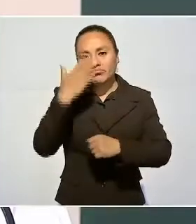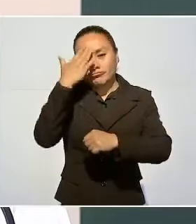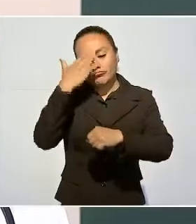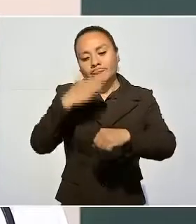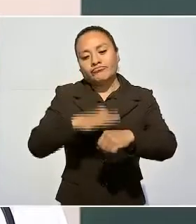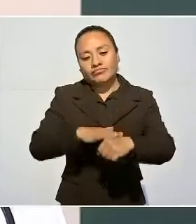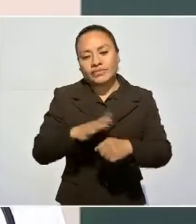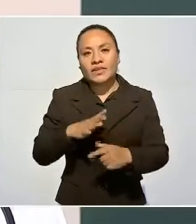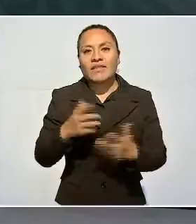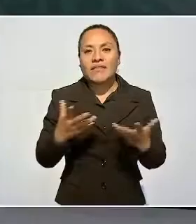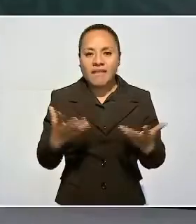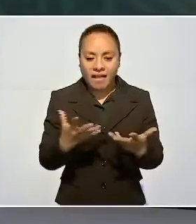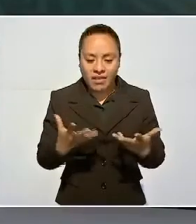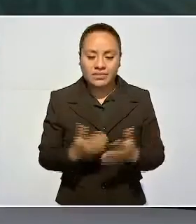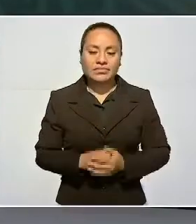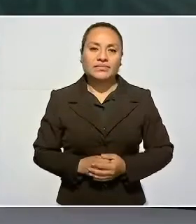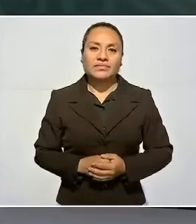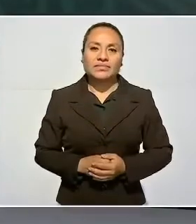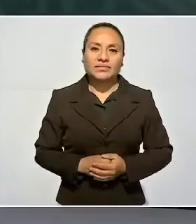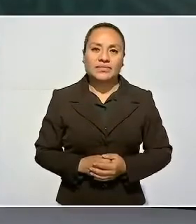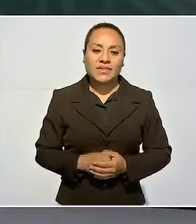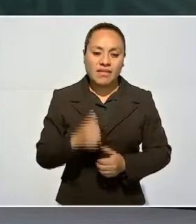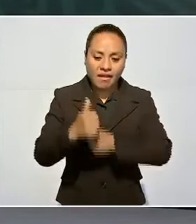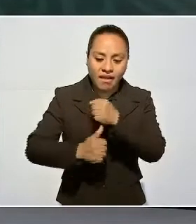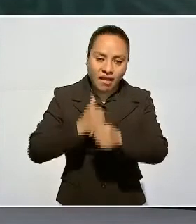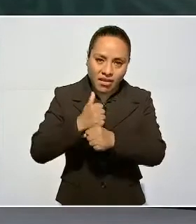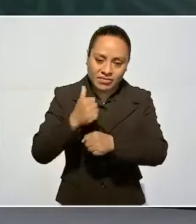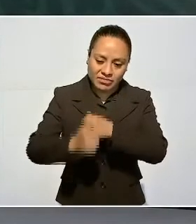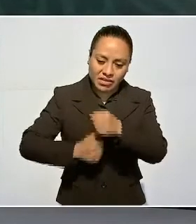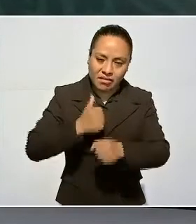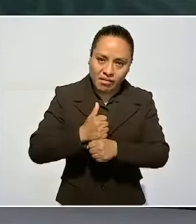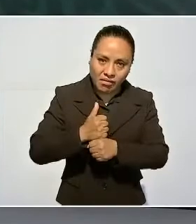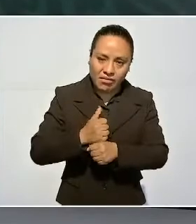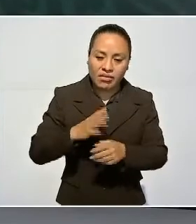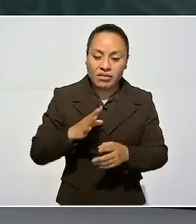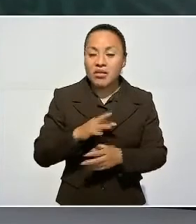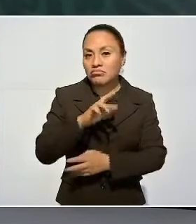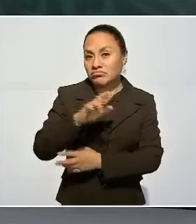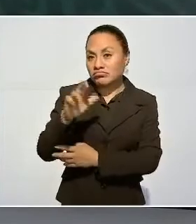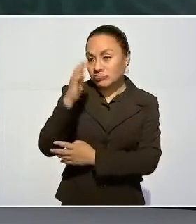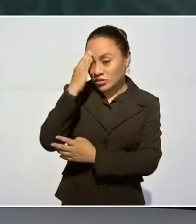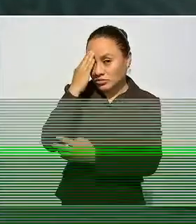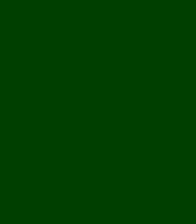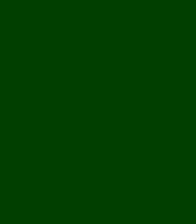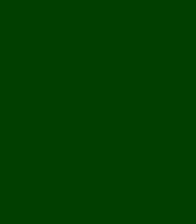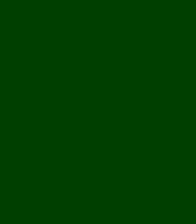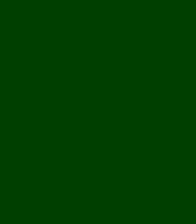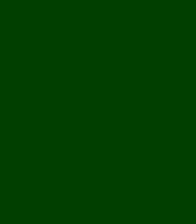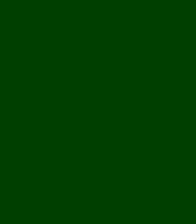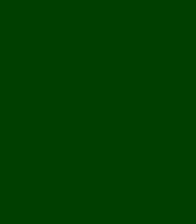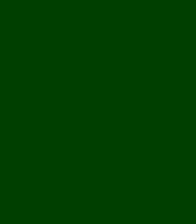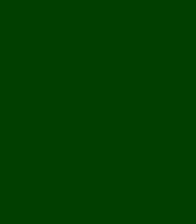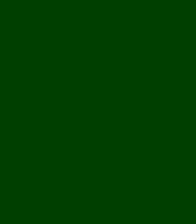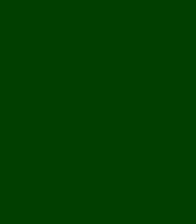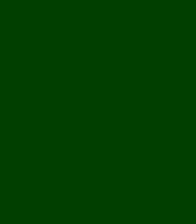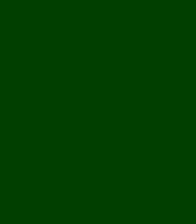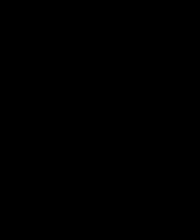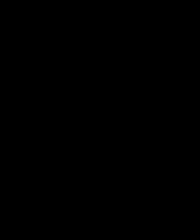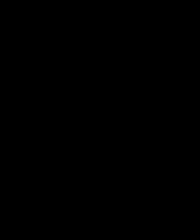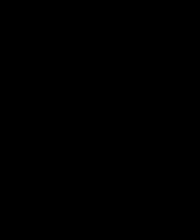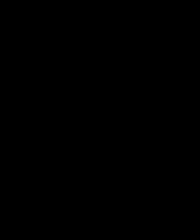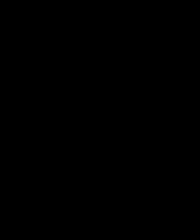en la congruencia. Durante años hemos planteado el reconocimiento y respeto a